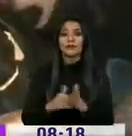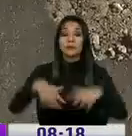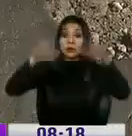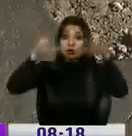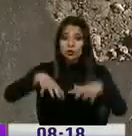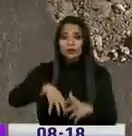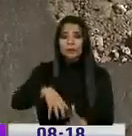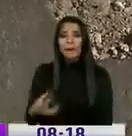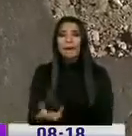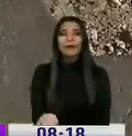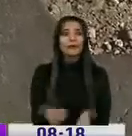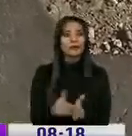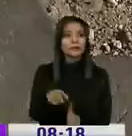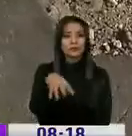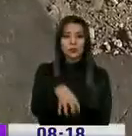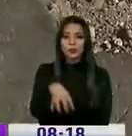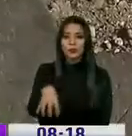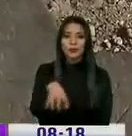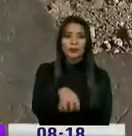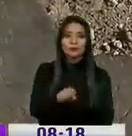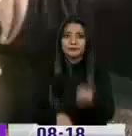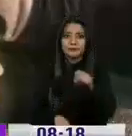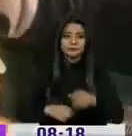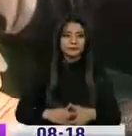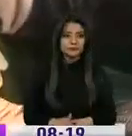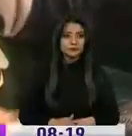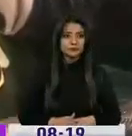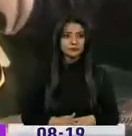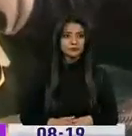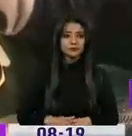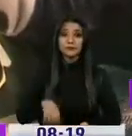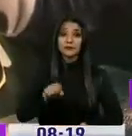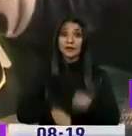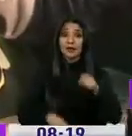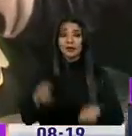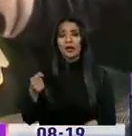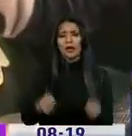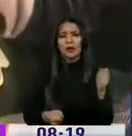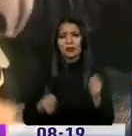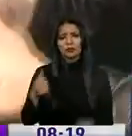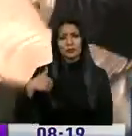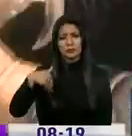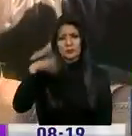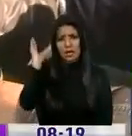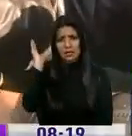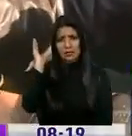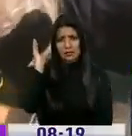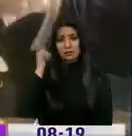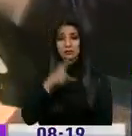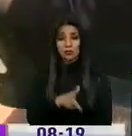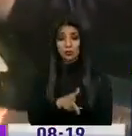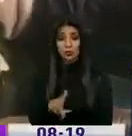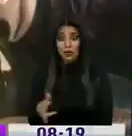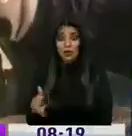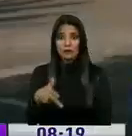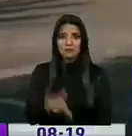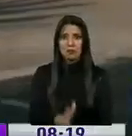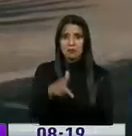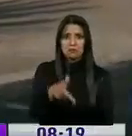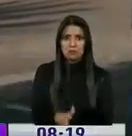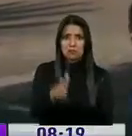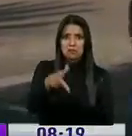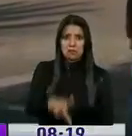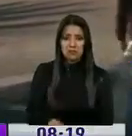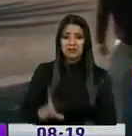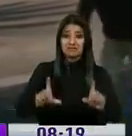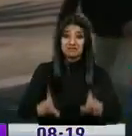y enseguida se daña. Más que todo se daña la suspensión de los vehículos, porque uno esquiva un hueco pero cae en otro. Los